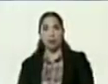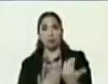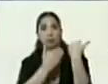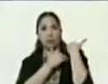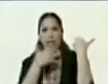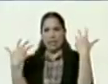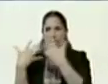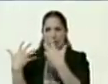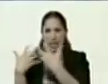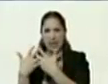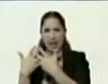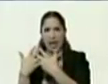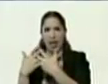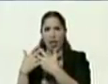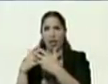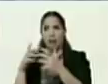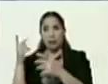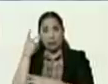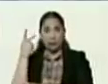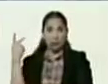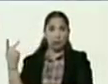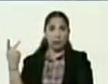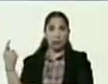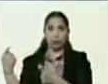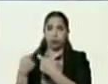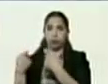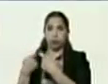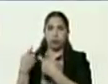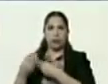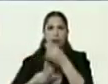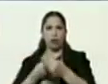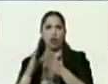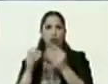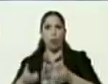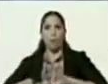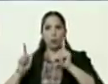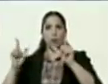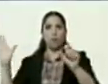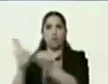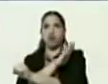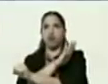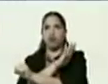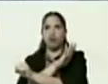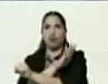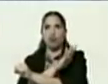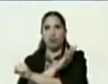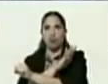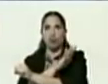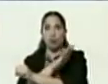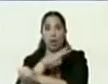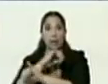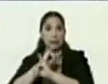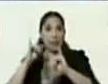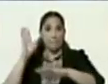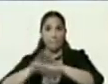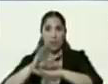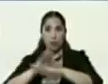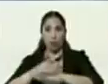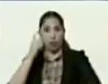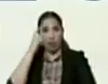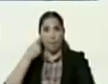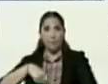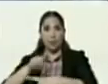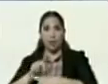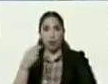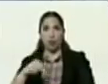guerra mediática, de la guerra psicológica, hicieron todo lo posible por tapar, por taponar lo que ocurrió ese día, primero